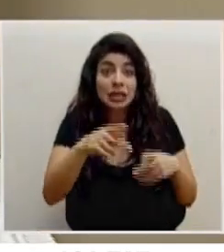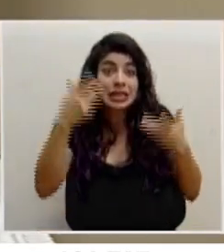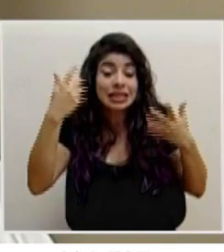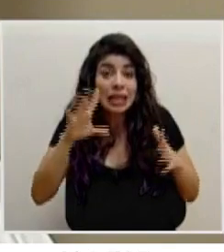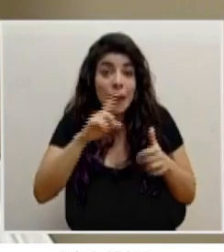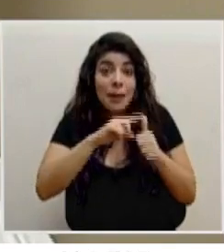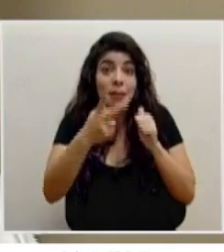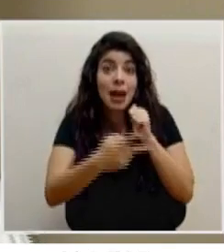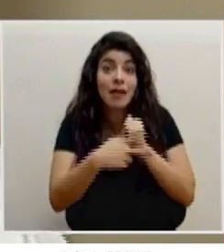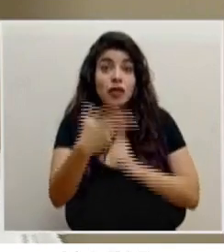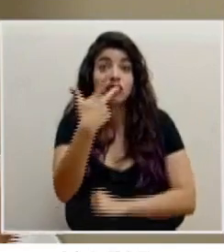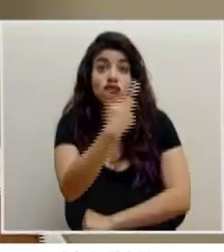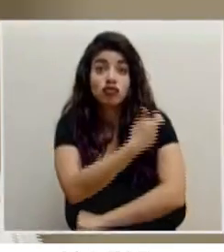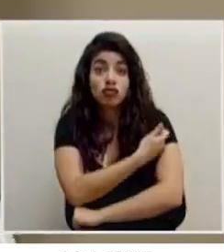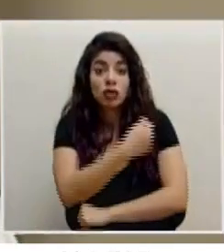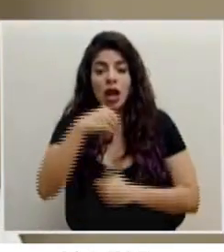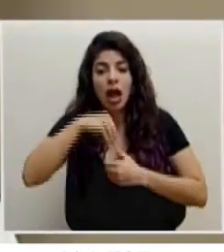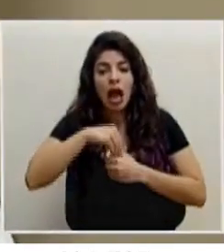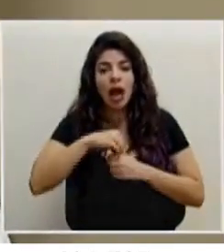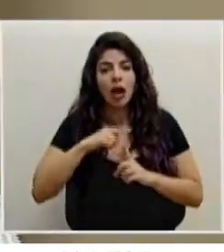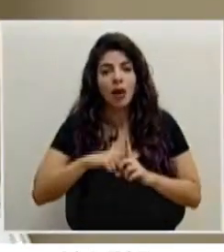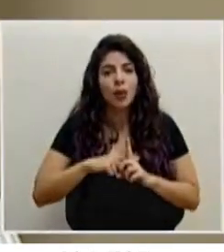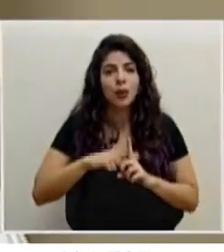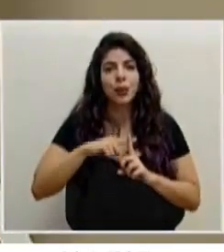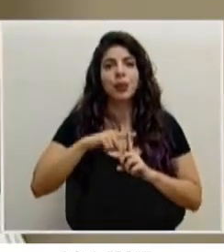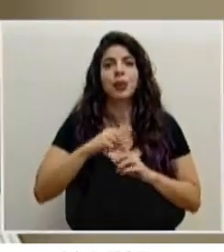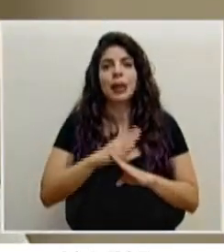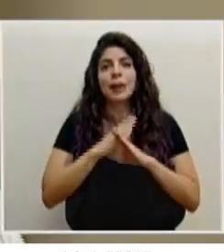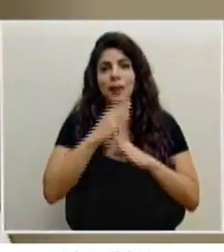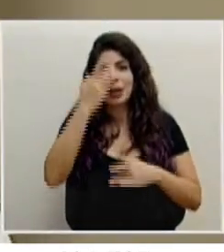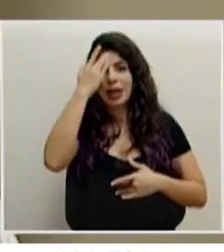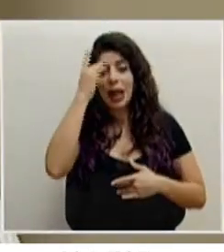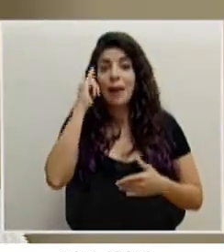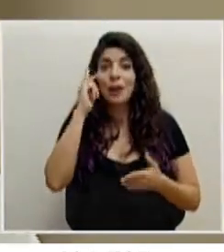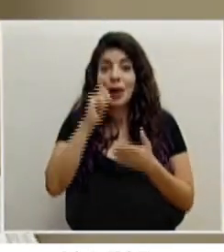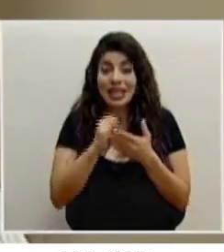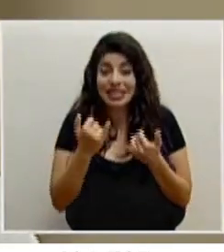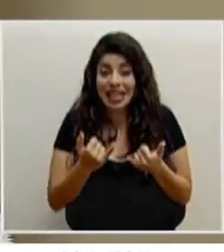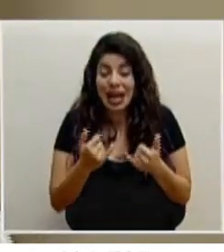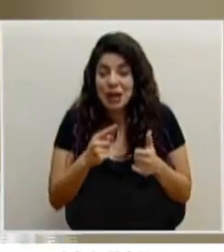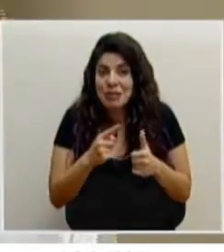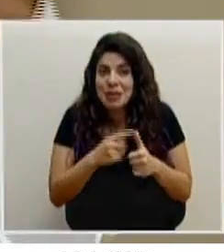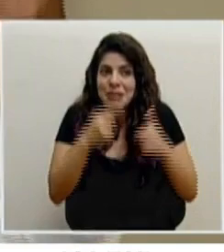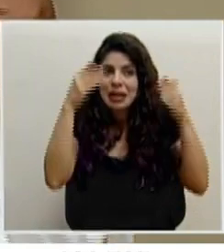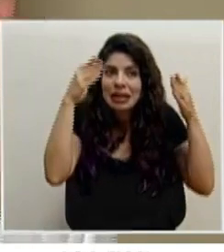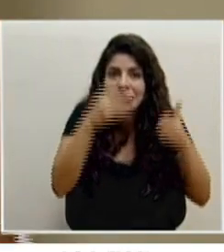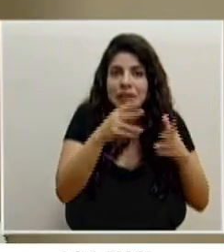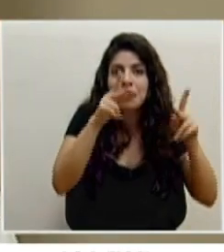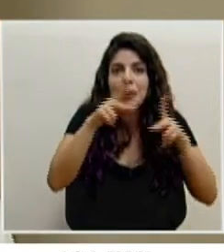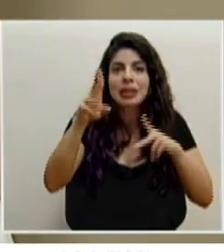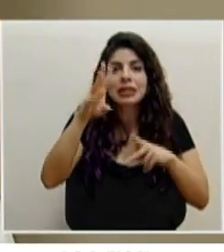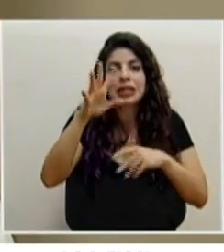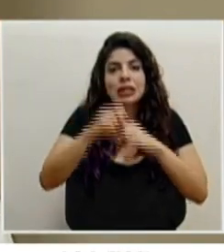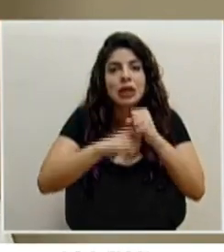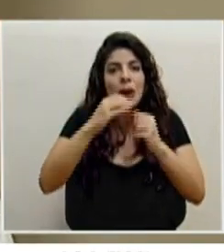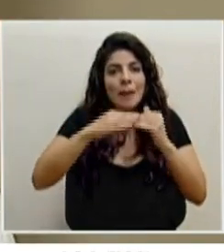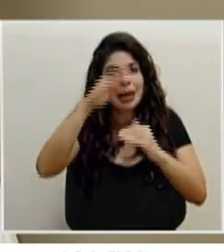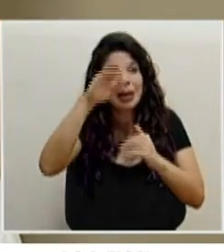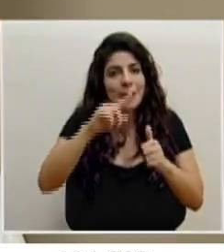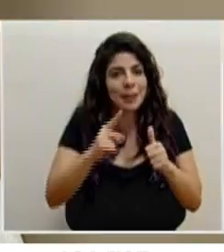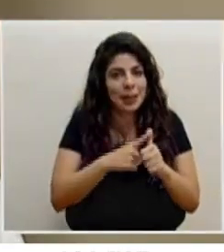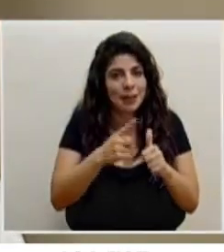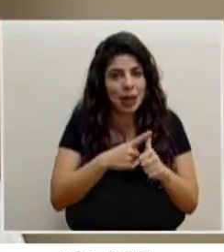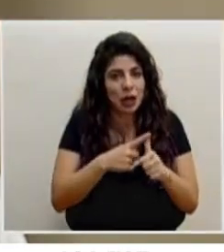pone la primera dosis tengan al menos un grado de inmunidad, y por eso nos estamos enfocando en las personas mayores de 65 años para estas